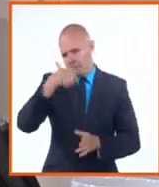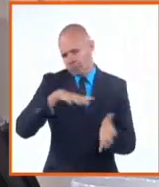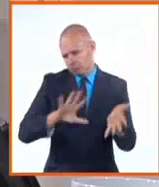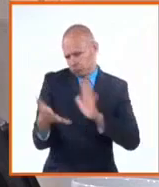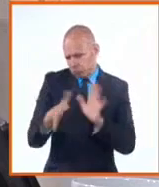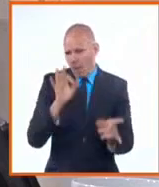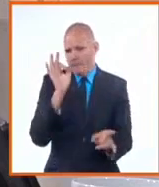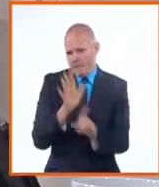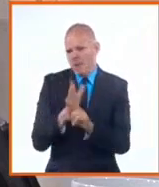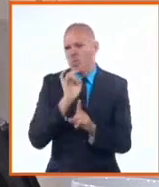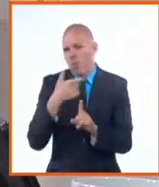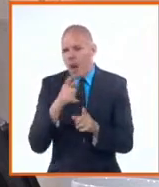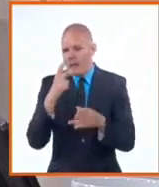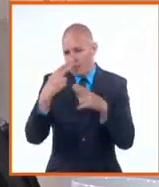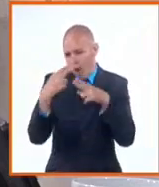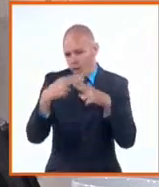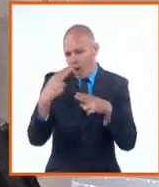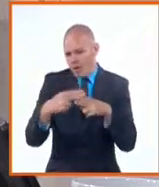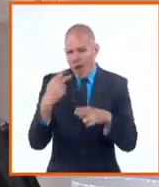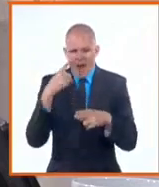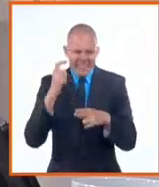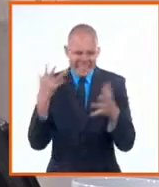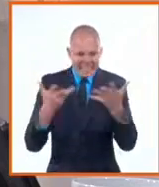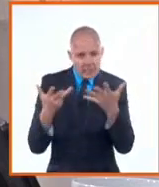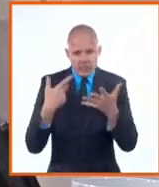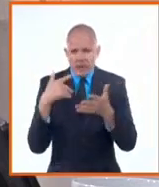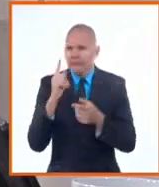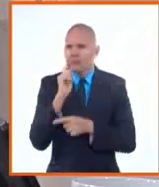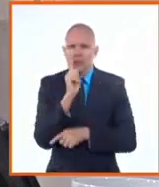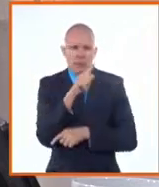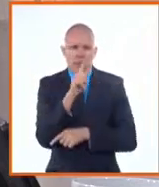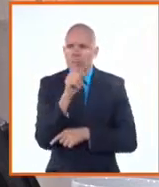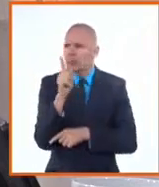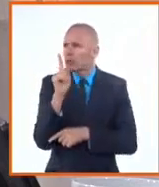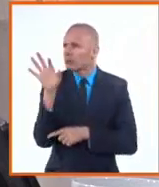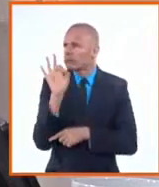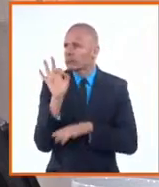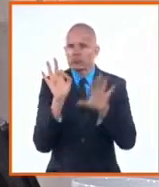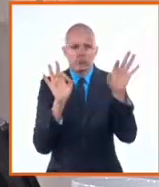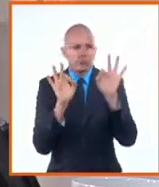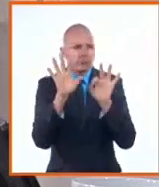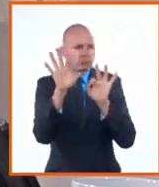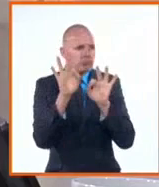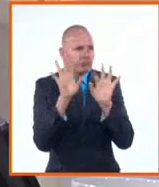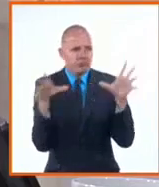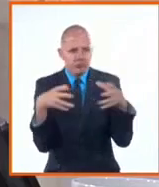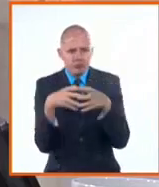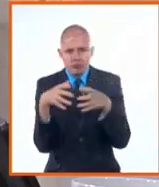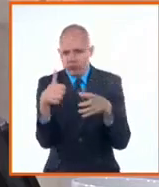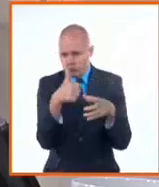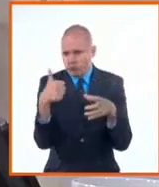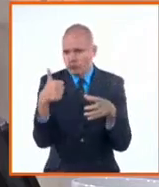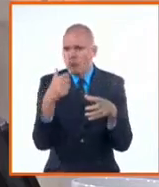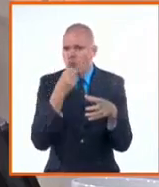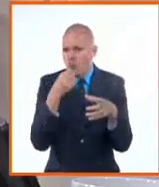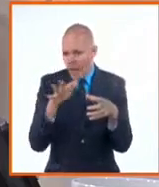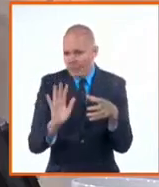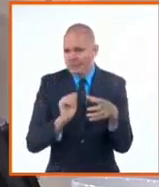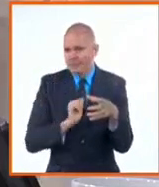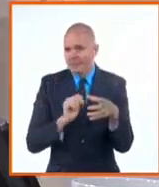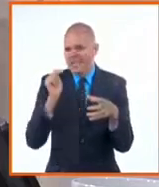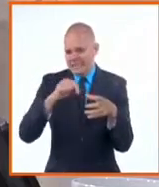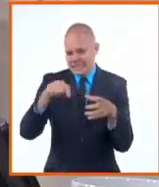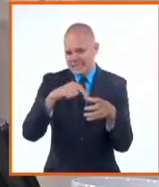fuimos conformando primero un cuerpo de erección que pudiera tener una una integralidad